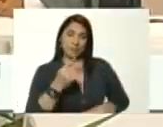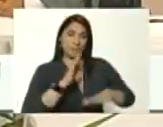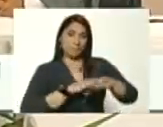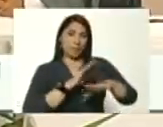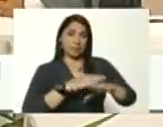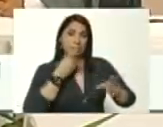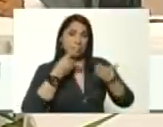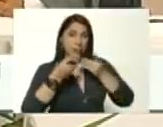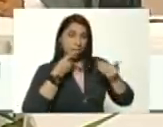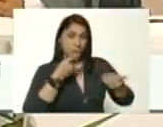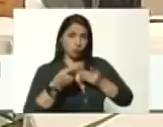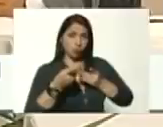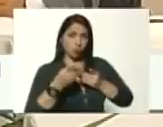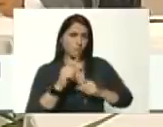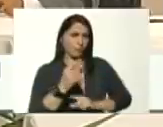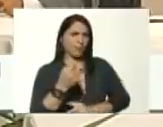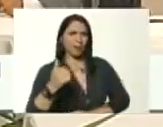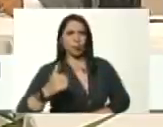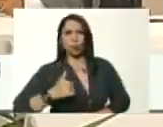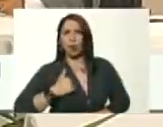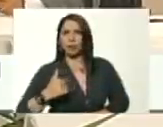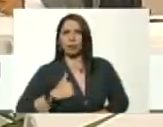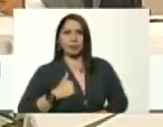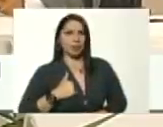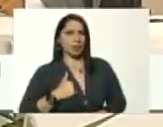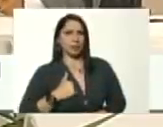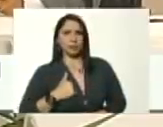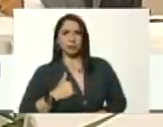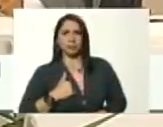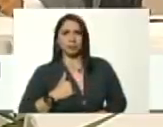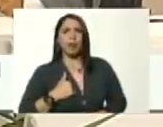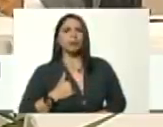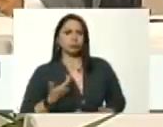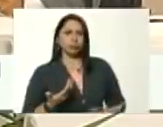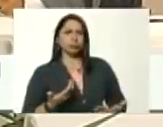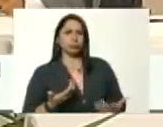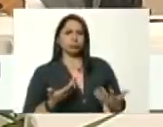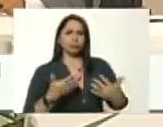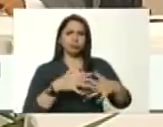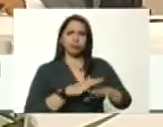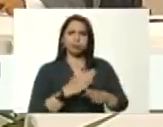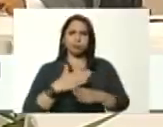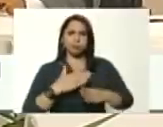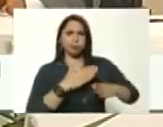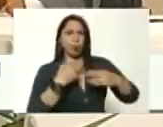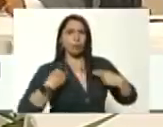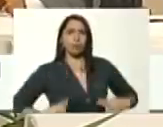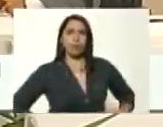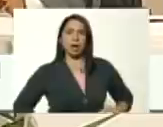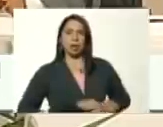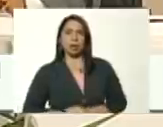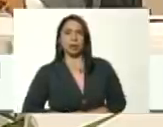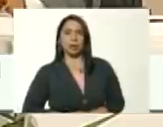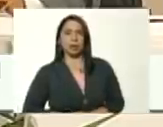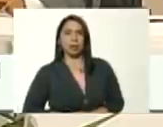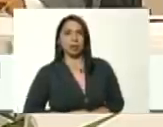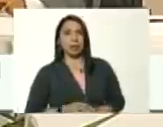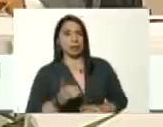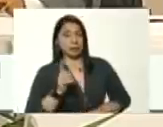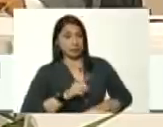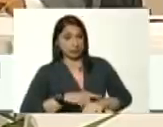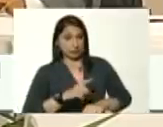un diálogo lo primero en cualquier relación humana lo digo ahora de mis tiempos de psiquiatra de